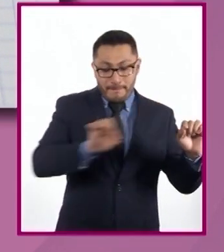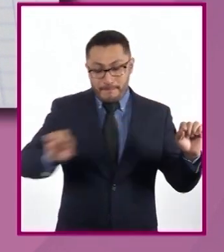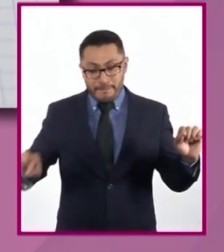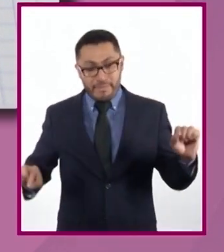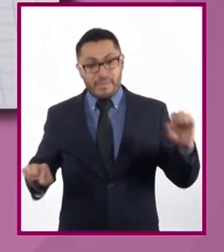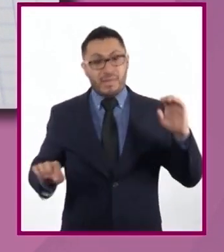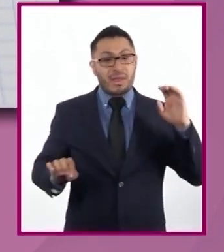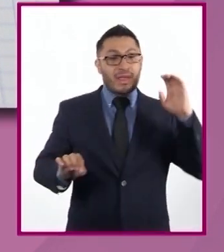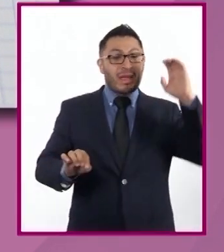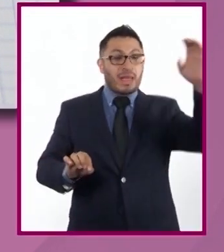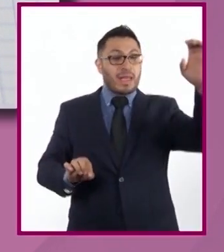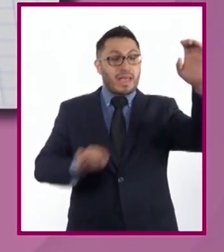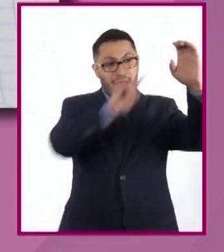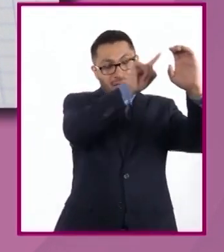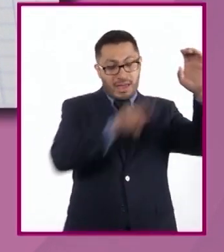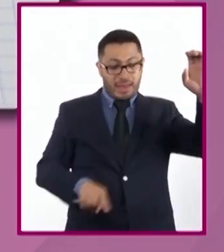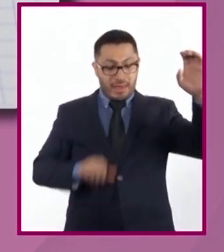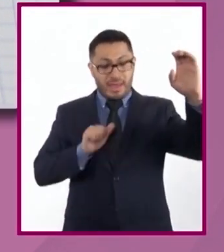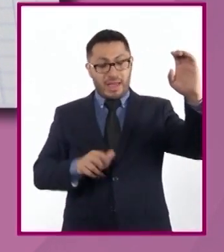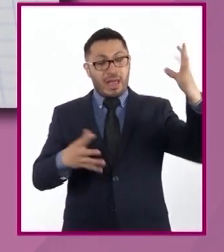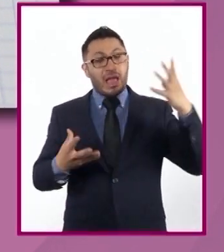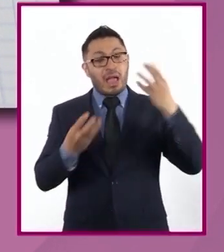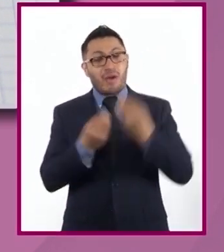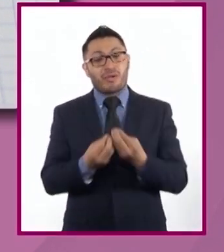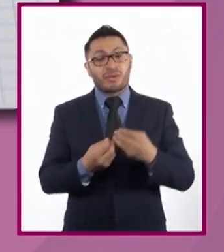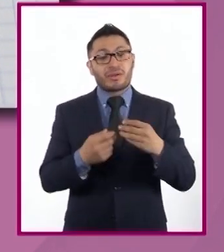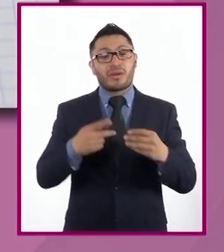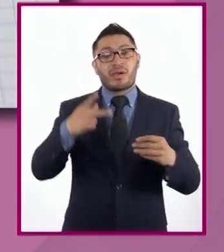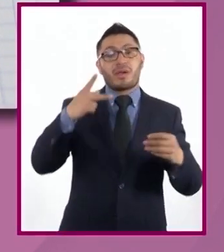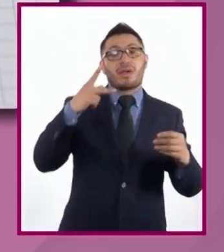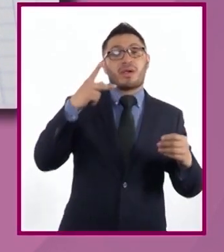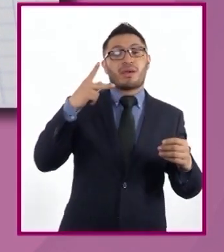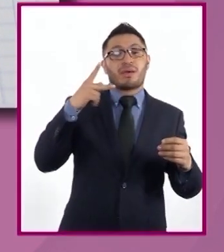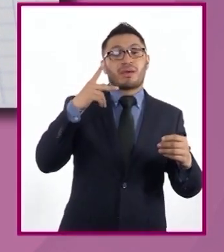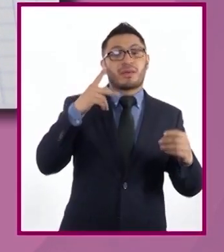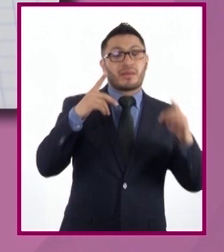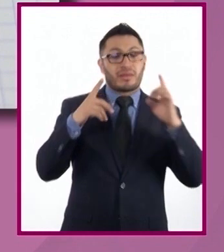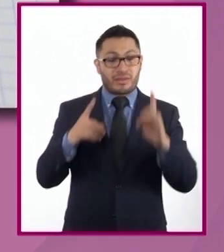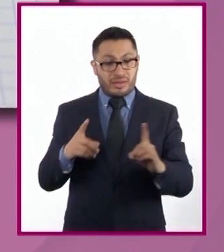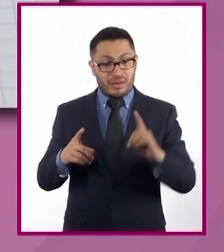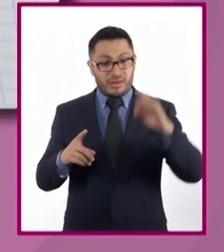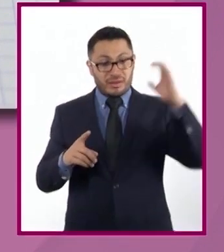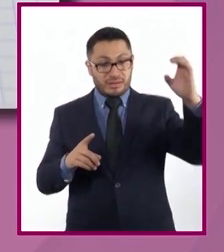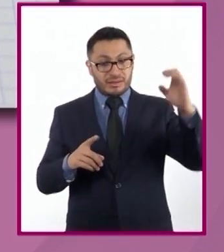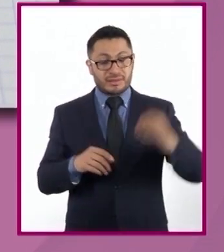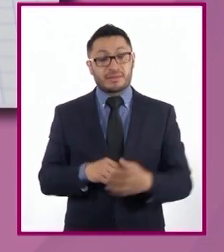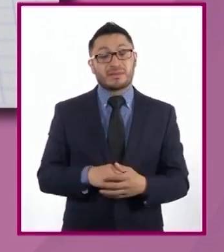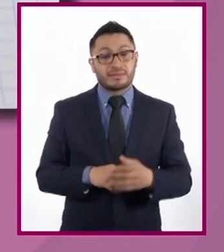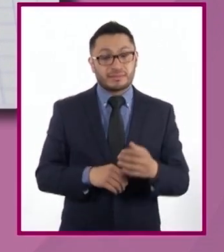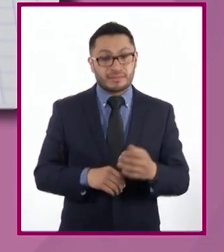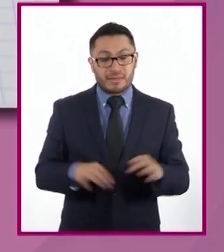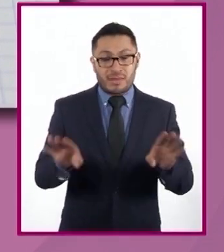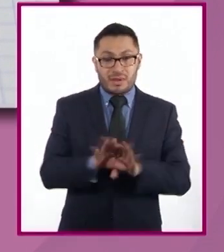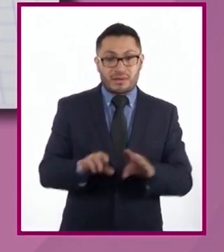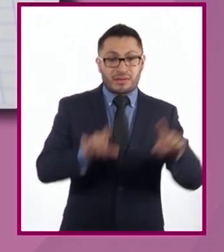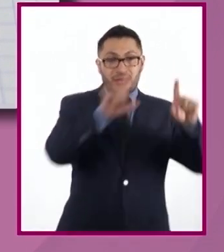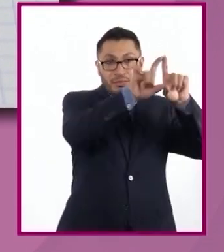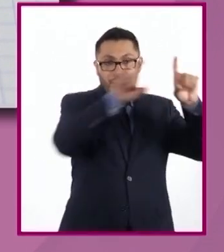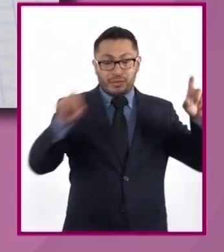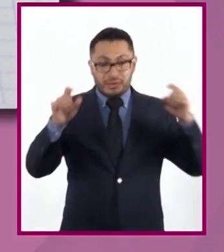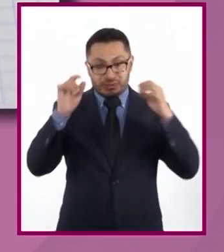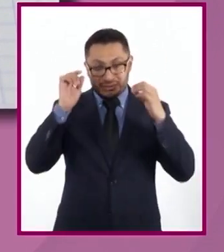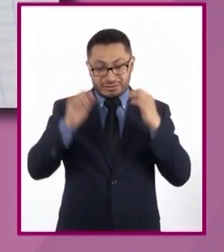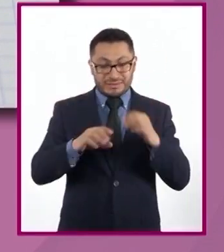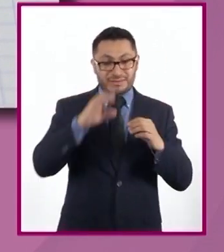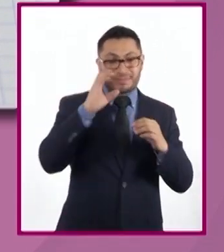CA corta a las dos rectas paralelas BC y la auxiliar. Como las rectas son paralelas, los